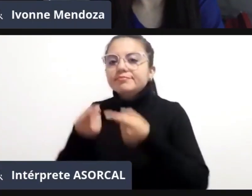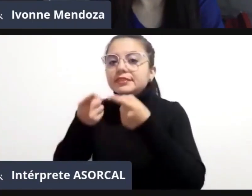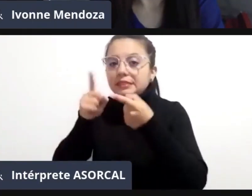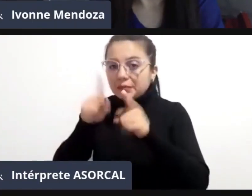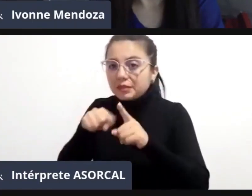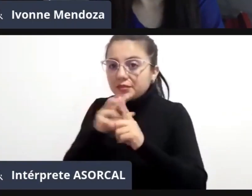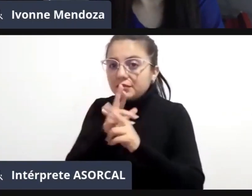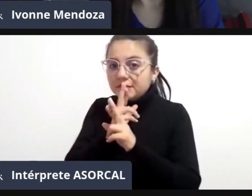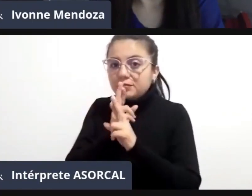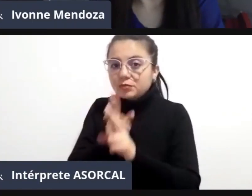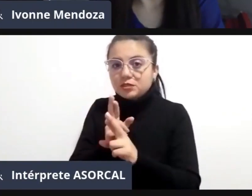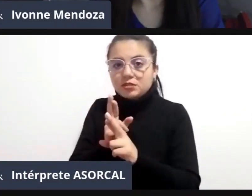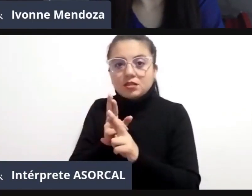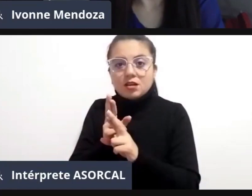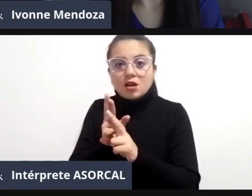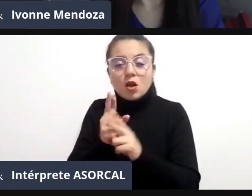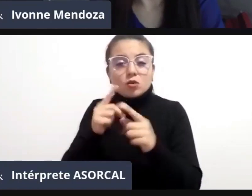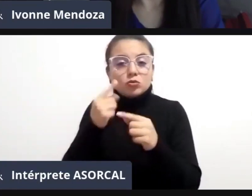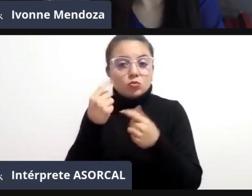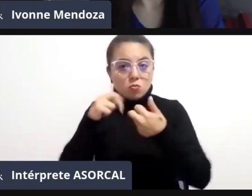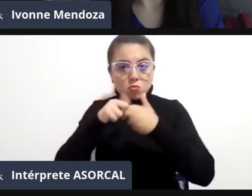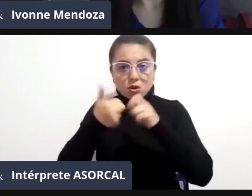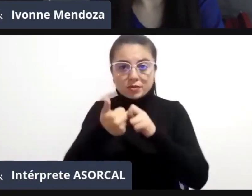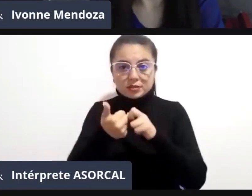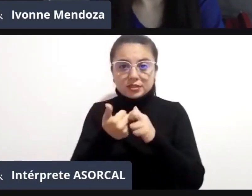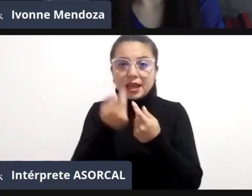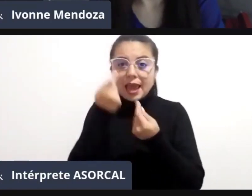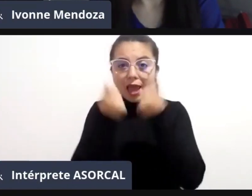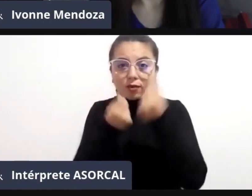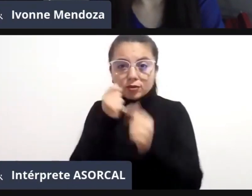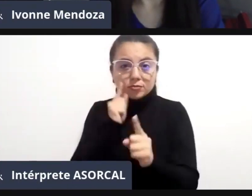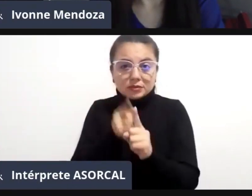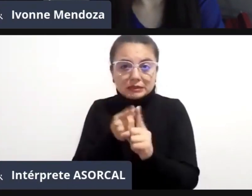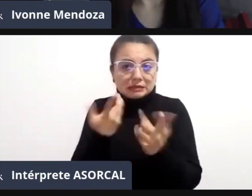problemas económicos, sino también a los problemas culturales.